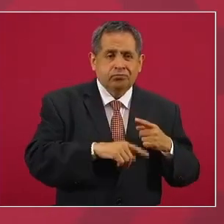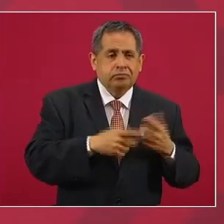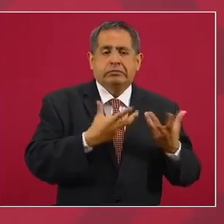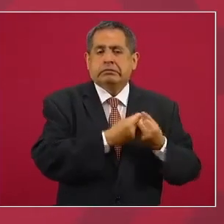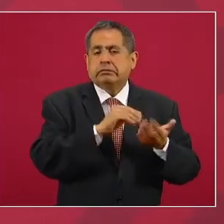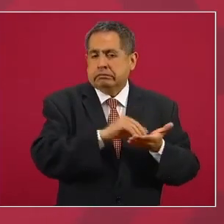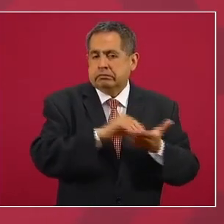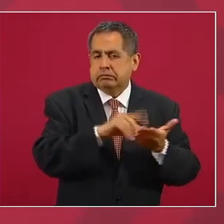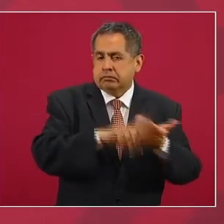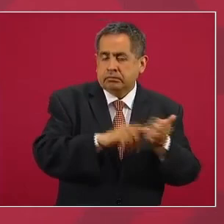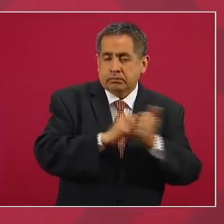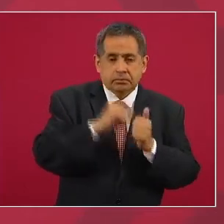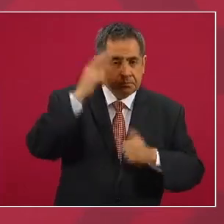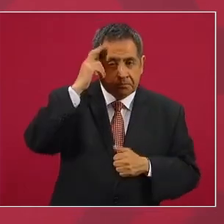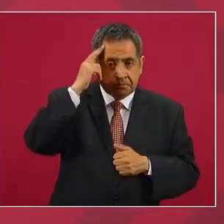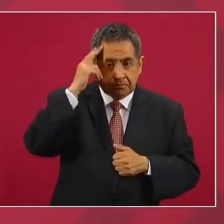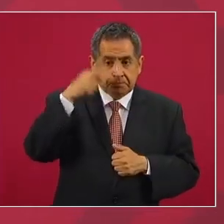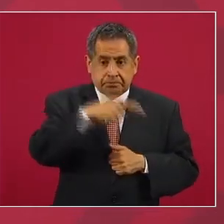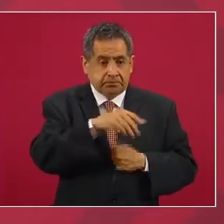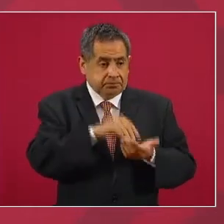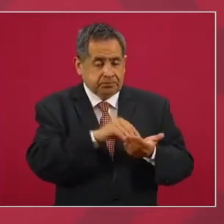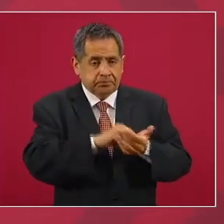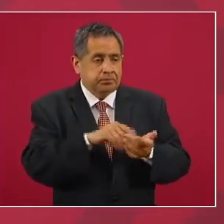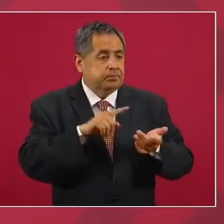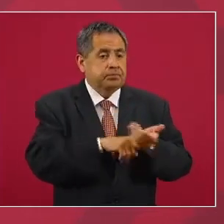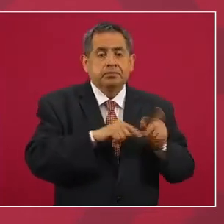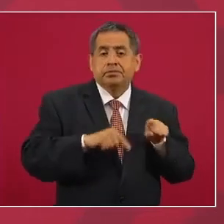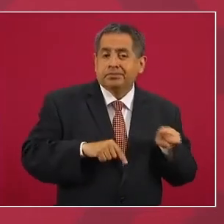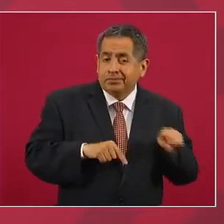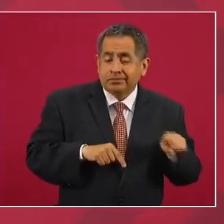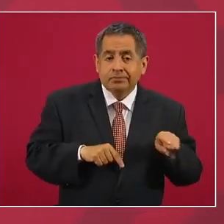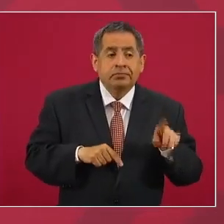porfiristas se encargaron de